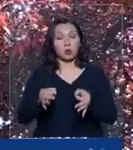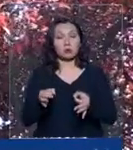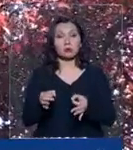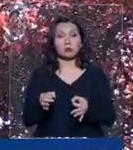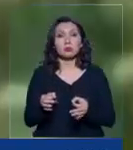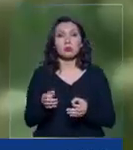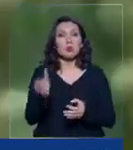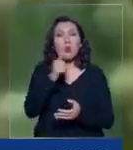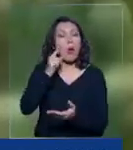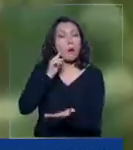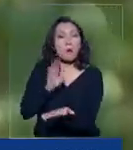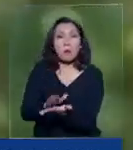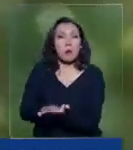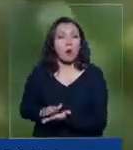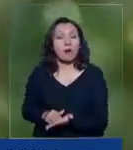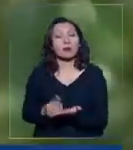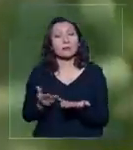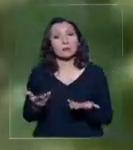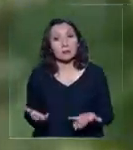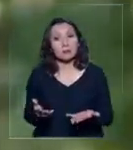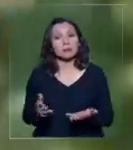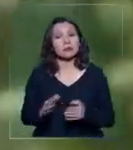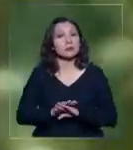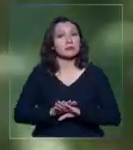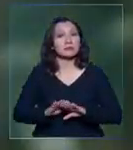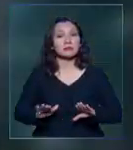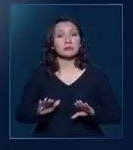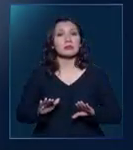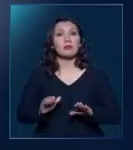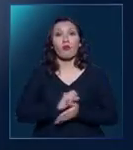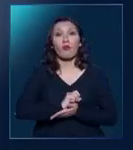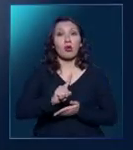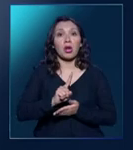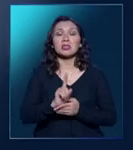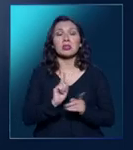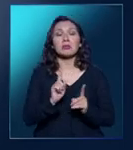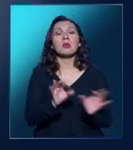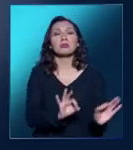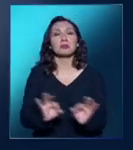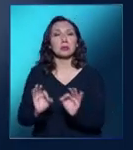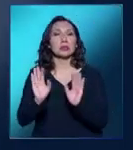no tendrían fundamento alguno, por cuanto han dejado sin efecto la expulsión de la alumna.